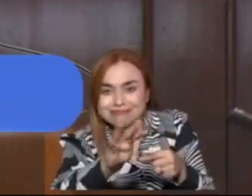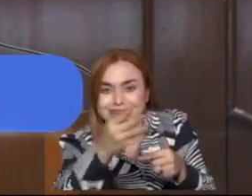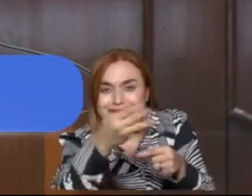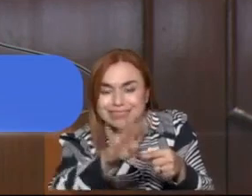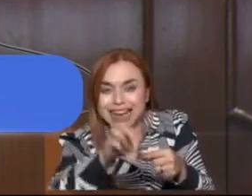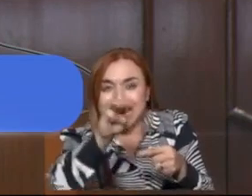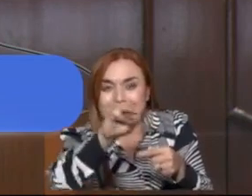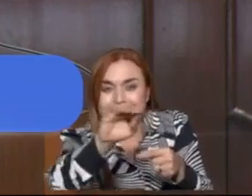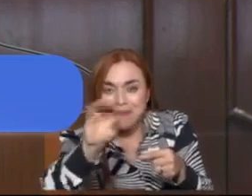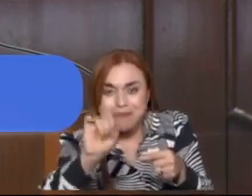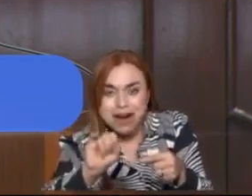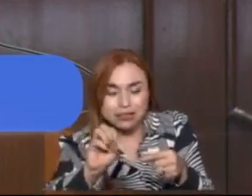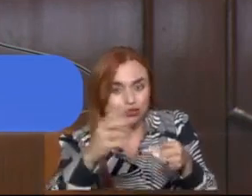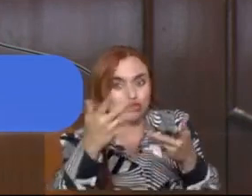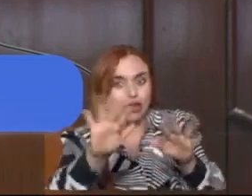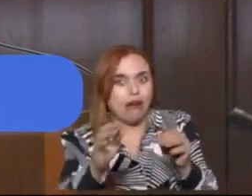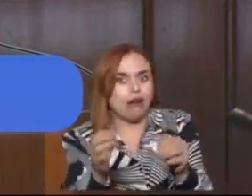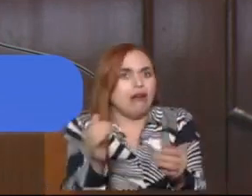presidenta de la República.